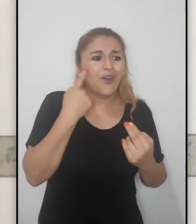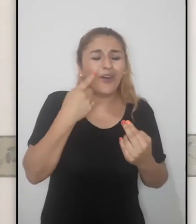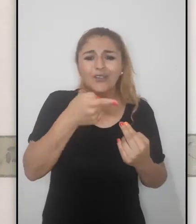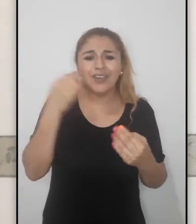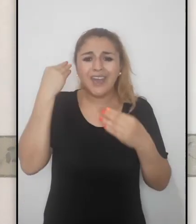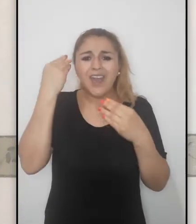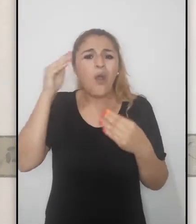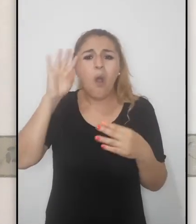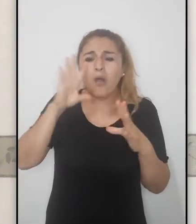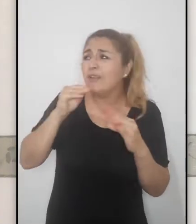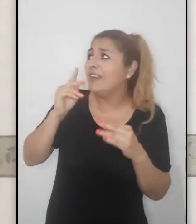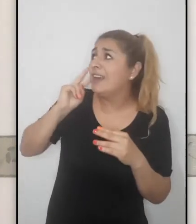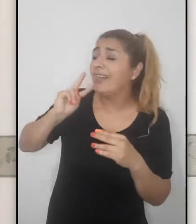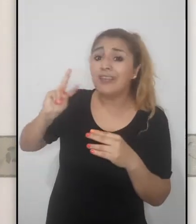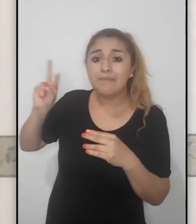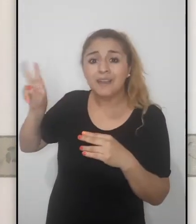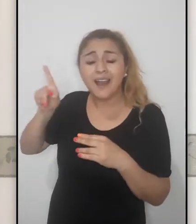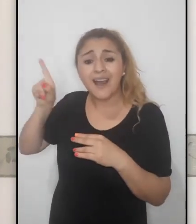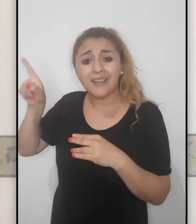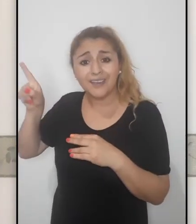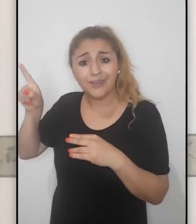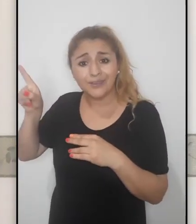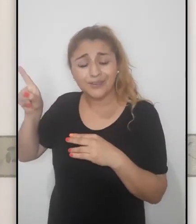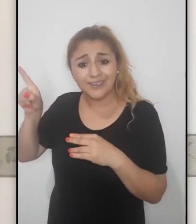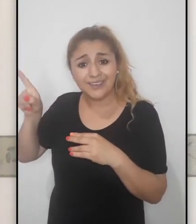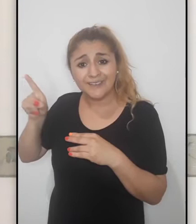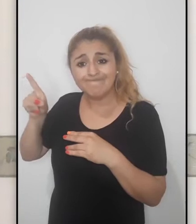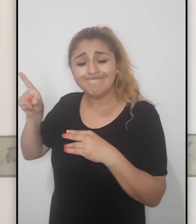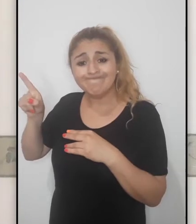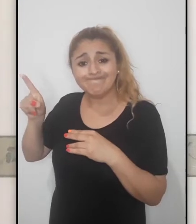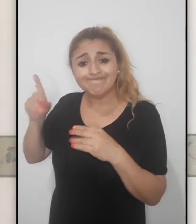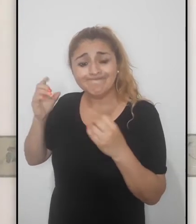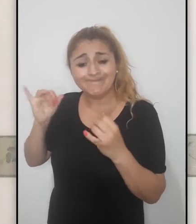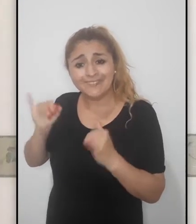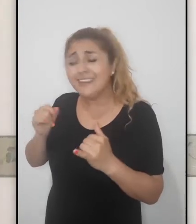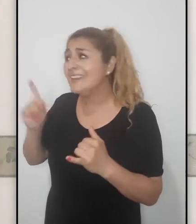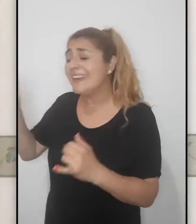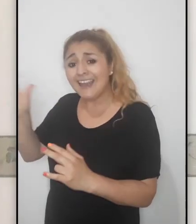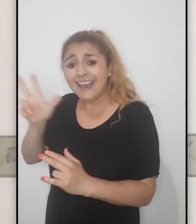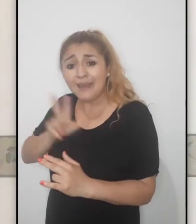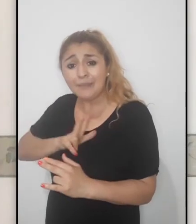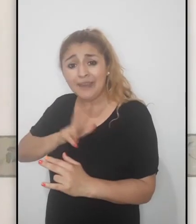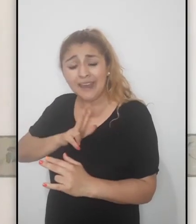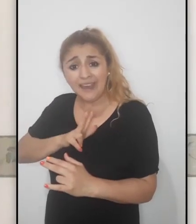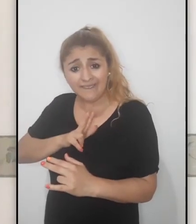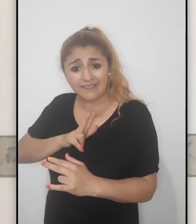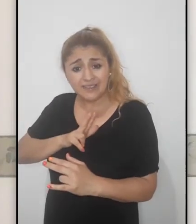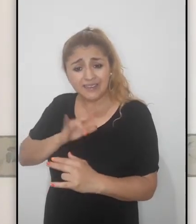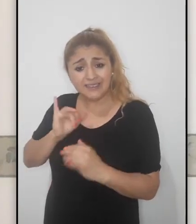que pecar es fallarle adiós en todo sentido